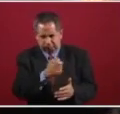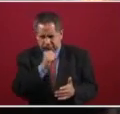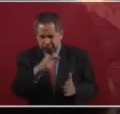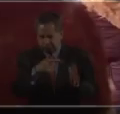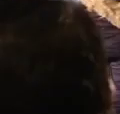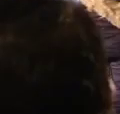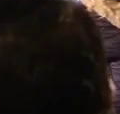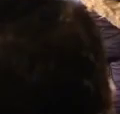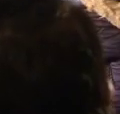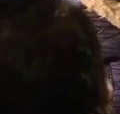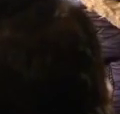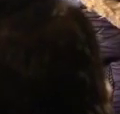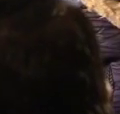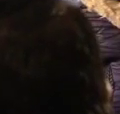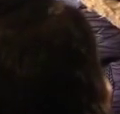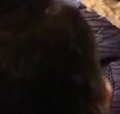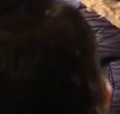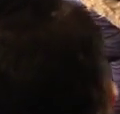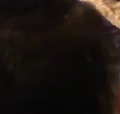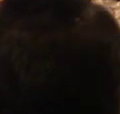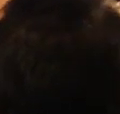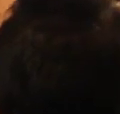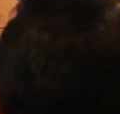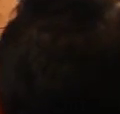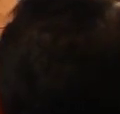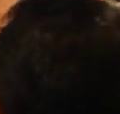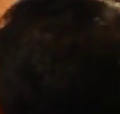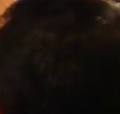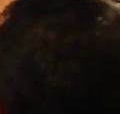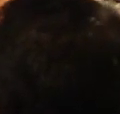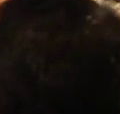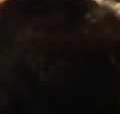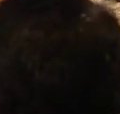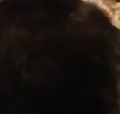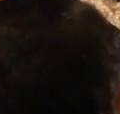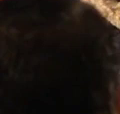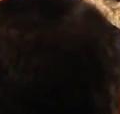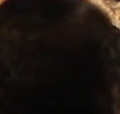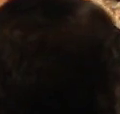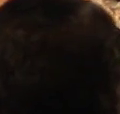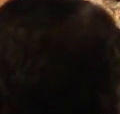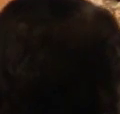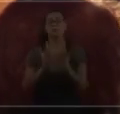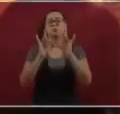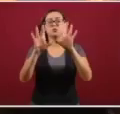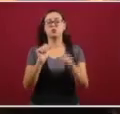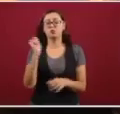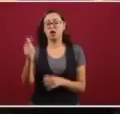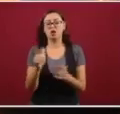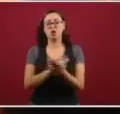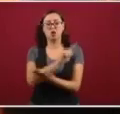a las normas y que además